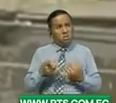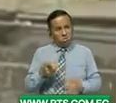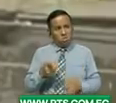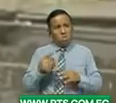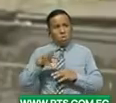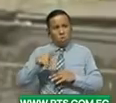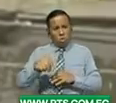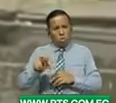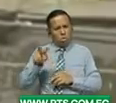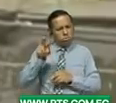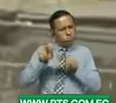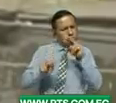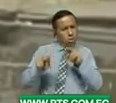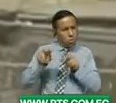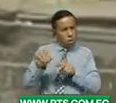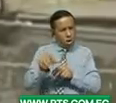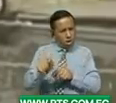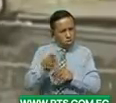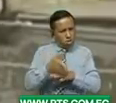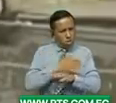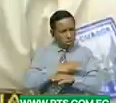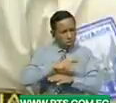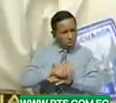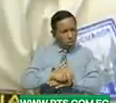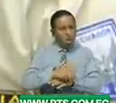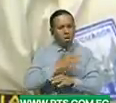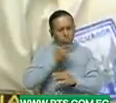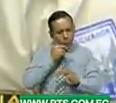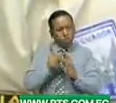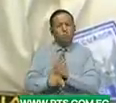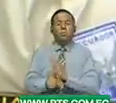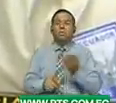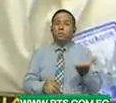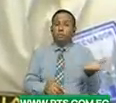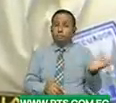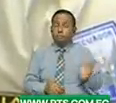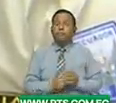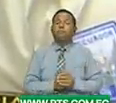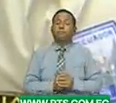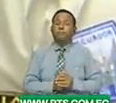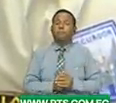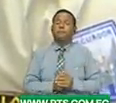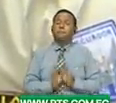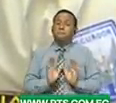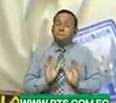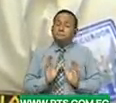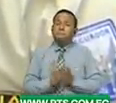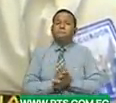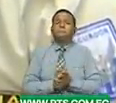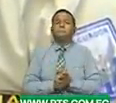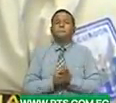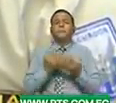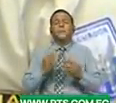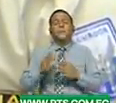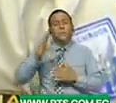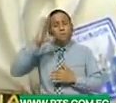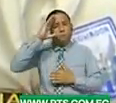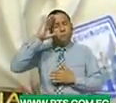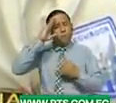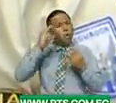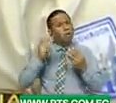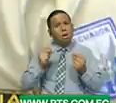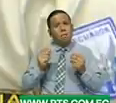las mismas características. Por eso se realiza la oportuna intervención